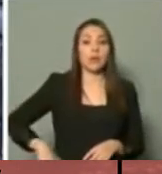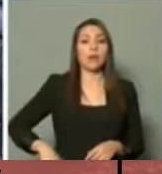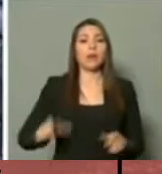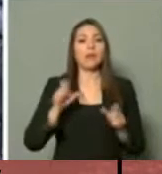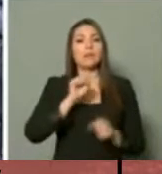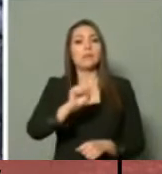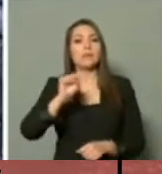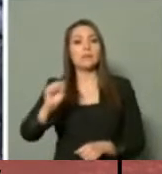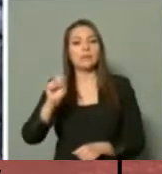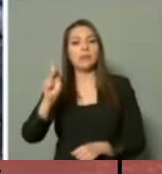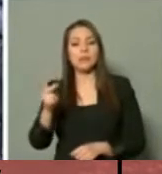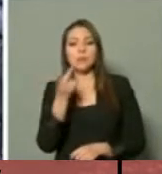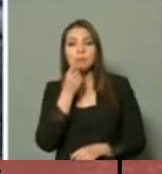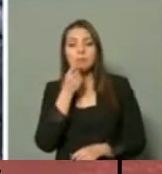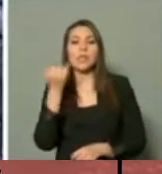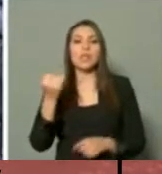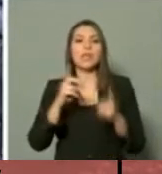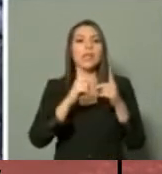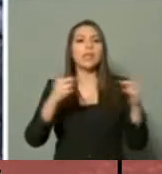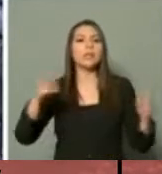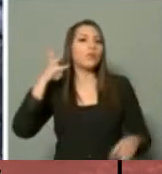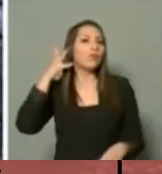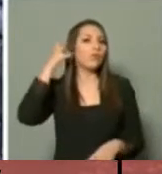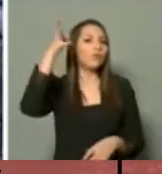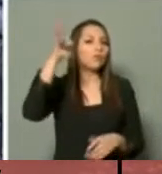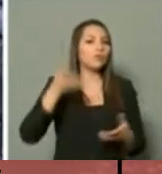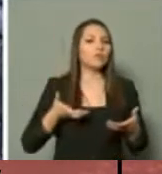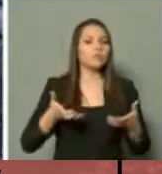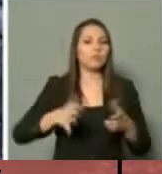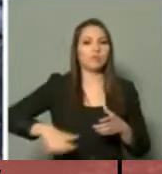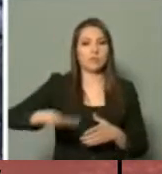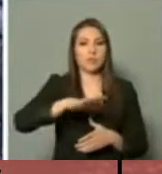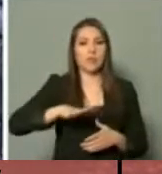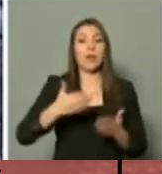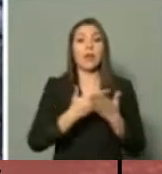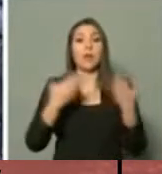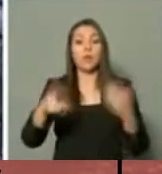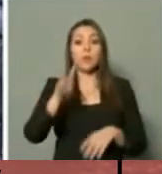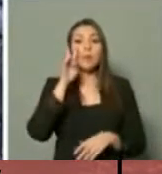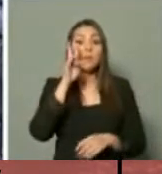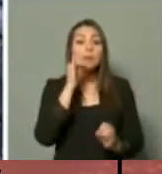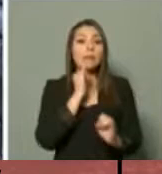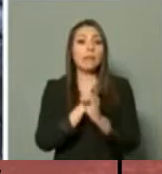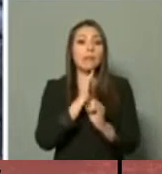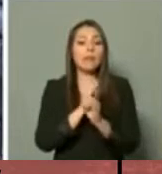urbano. A todo nuestro auditorio, le informo que el debate se puede seguir por